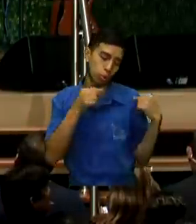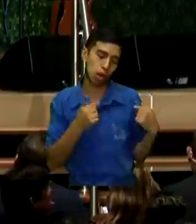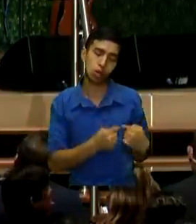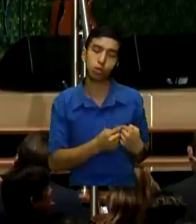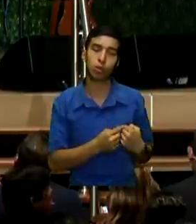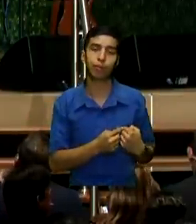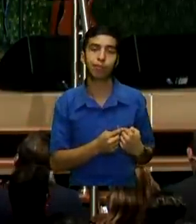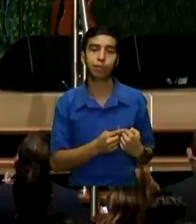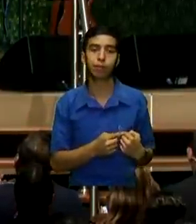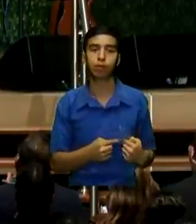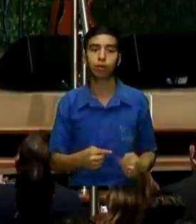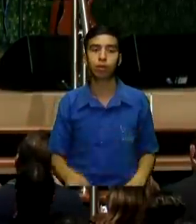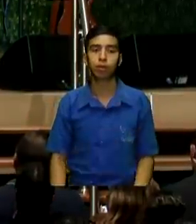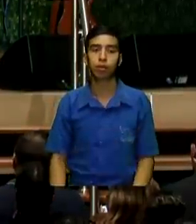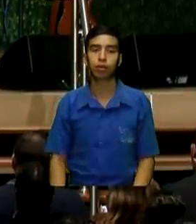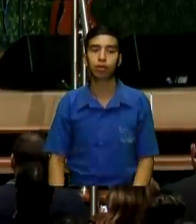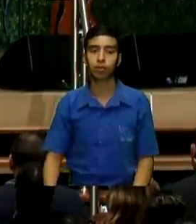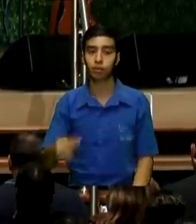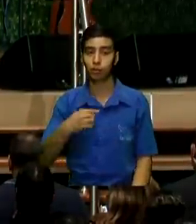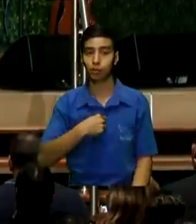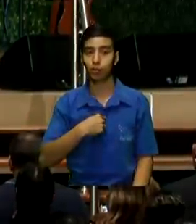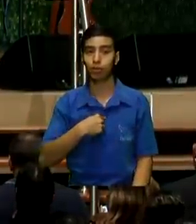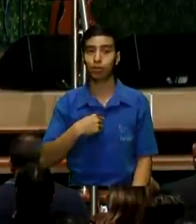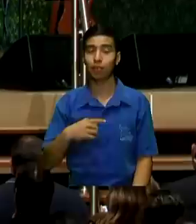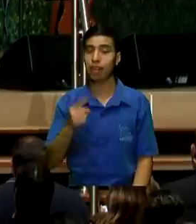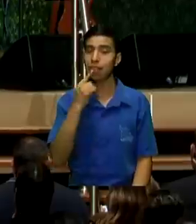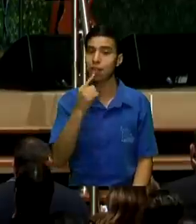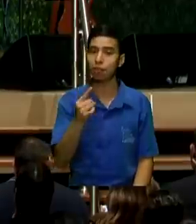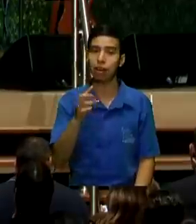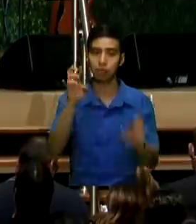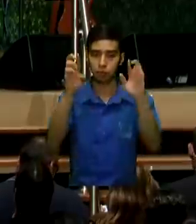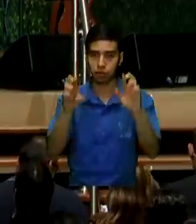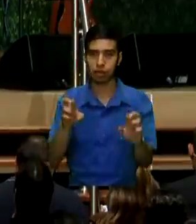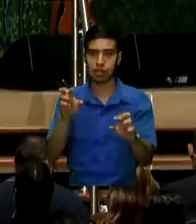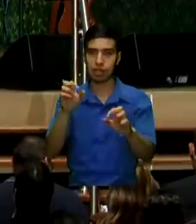yo le voy a echar la culpa a los de video, que se me fue el tiempo.